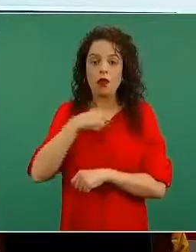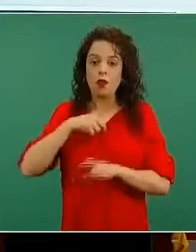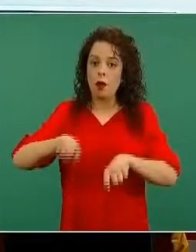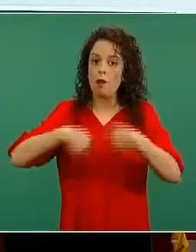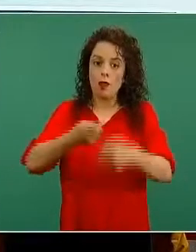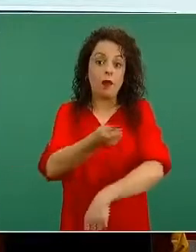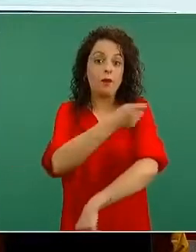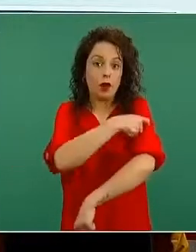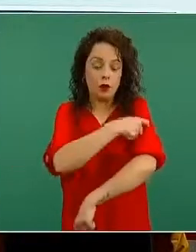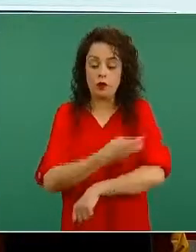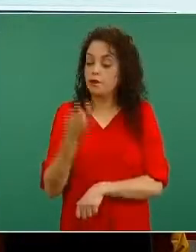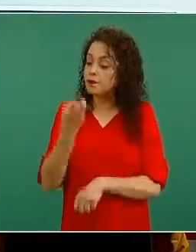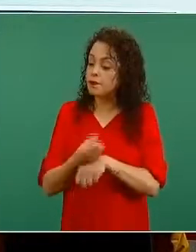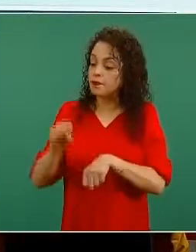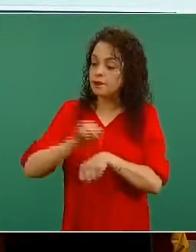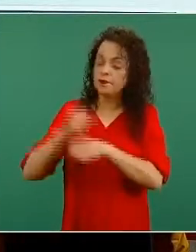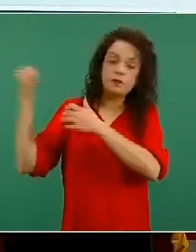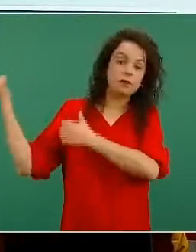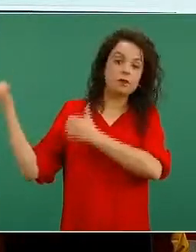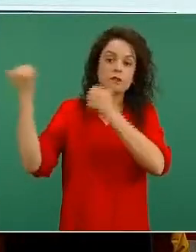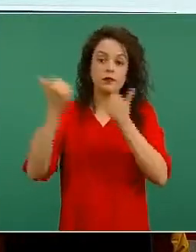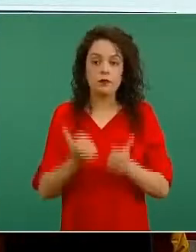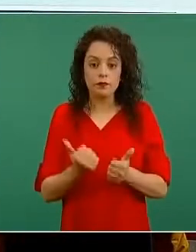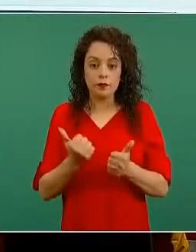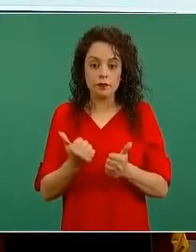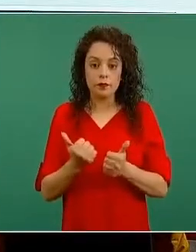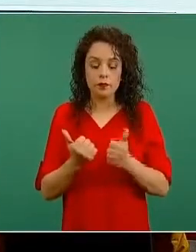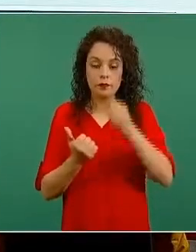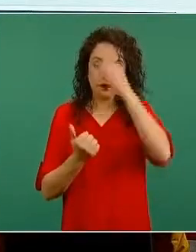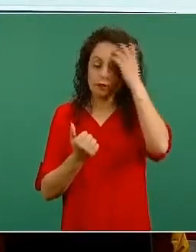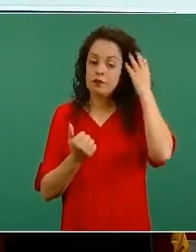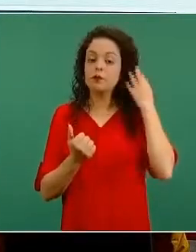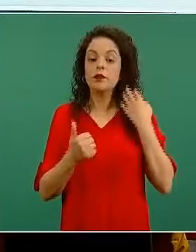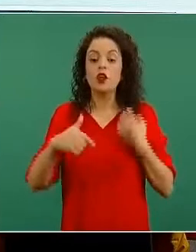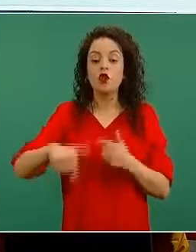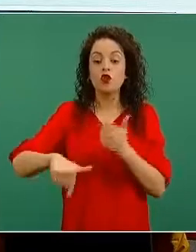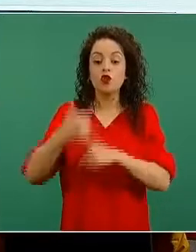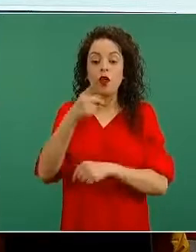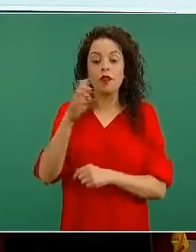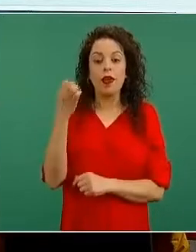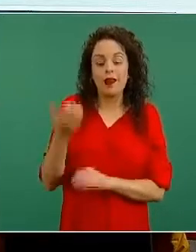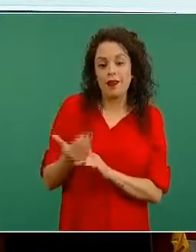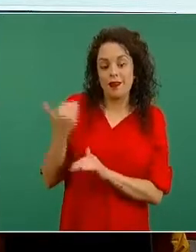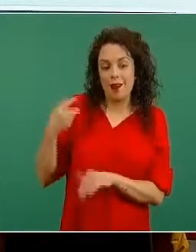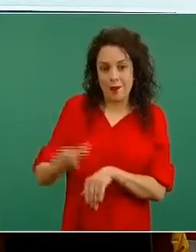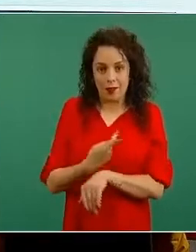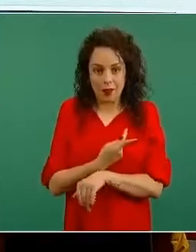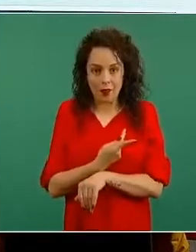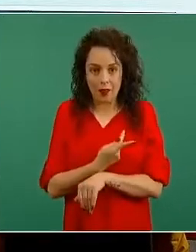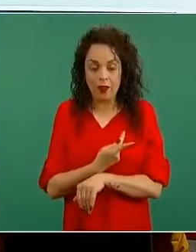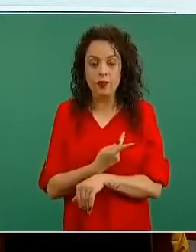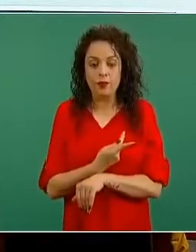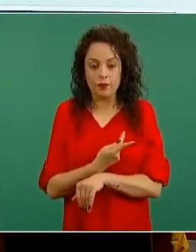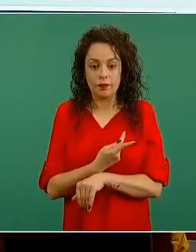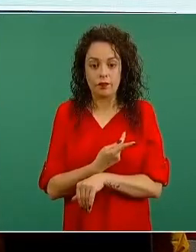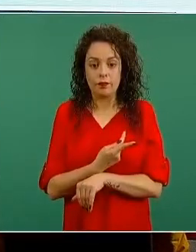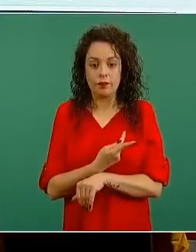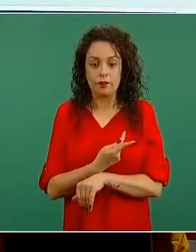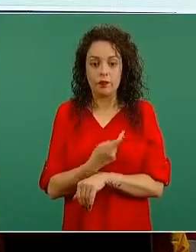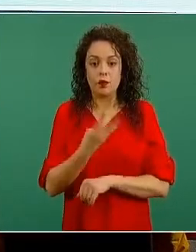un paquete el pasado 12 de enero ese mismo paquete de más